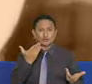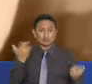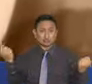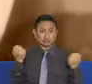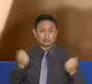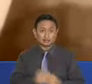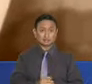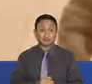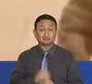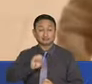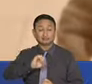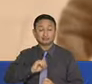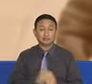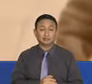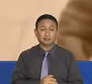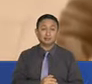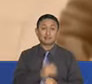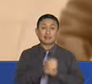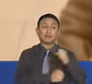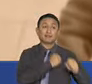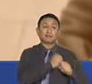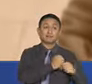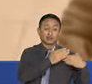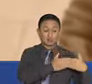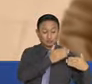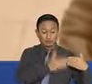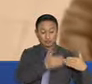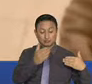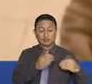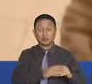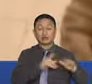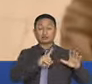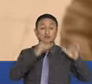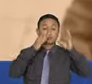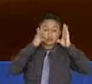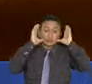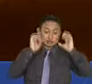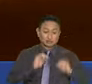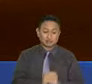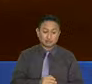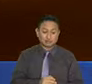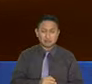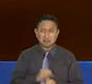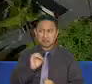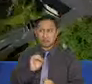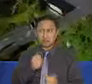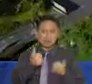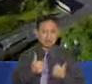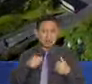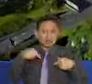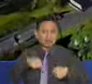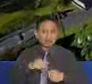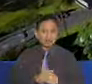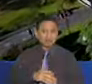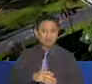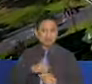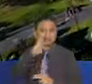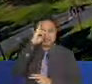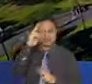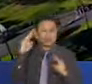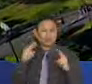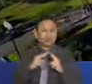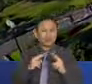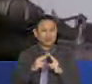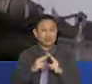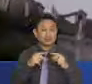es así que Durante los años venideros El Seis de diciembre fue la excusa perfecta para reconocer el